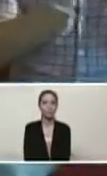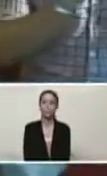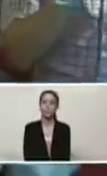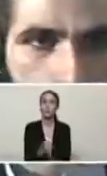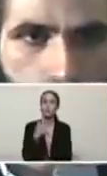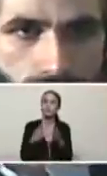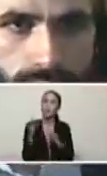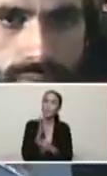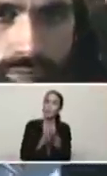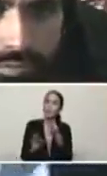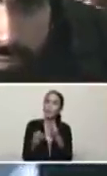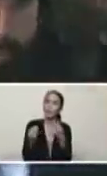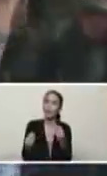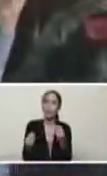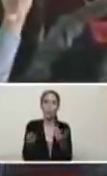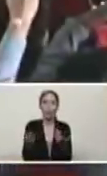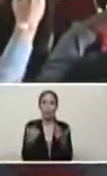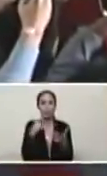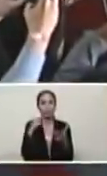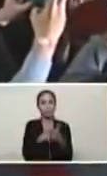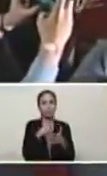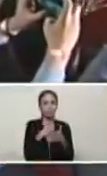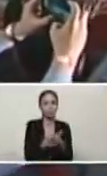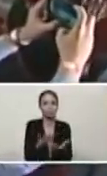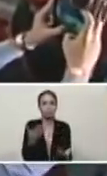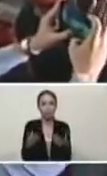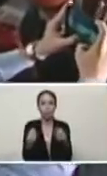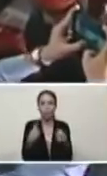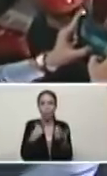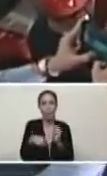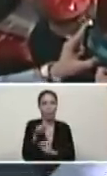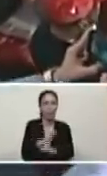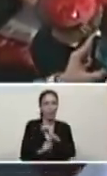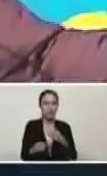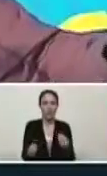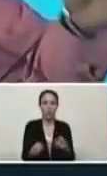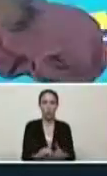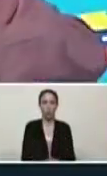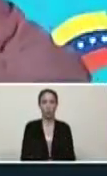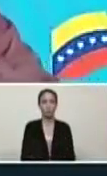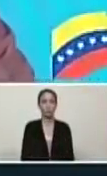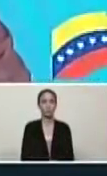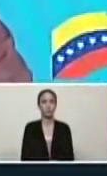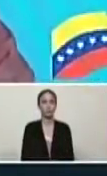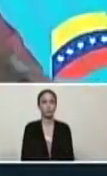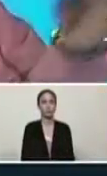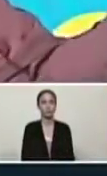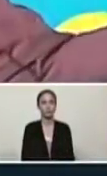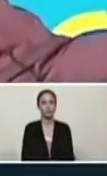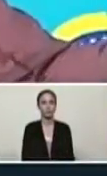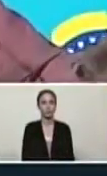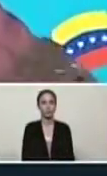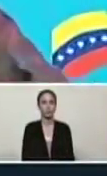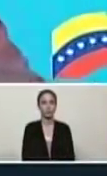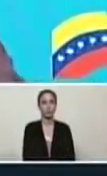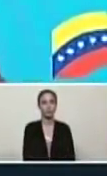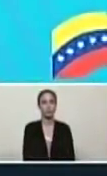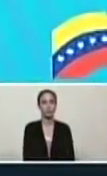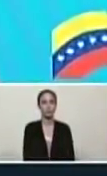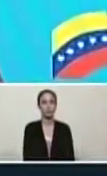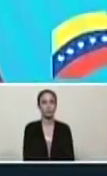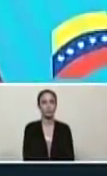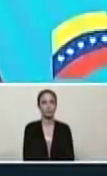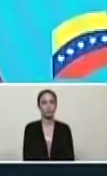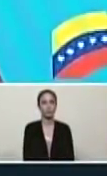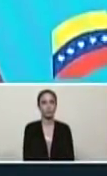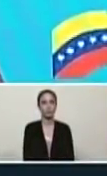toda la lucha de la FEBEU y el Congreso Latinoamericano de Estudiantes? Adelante, Ana,